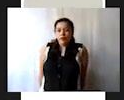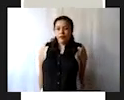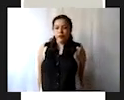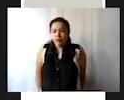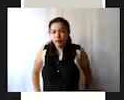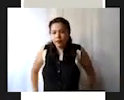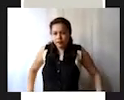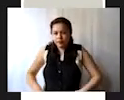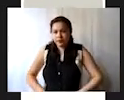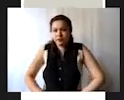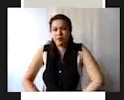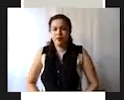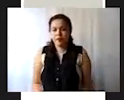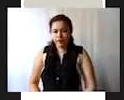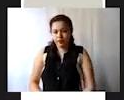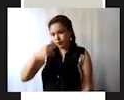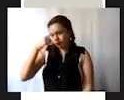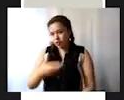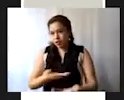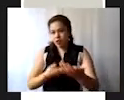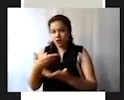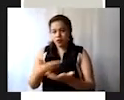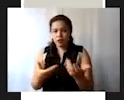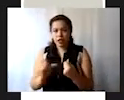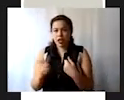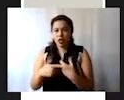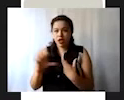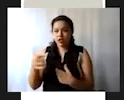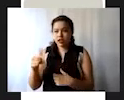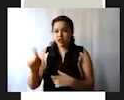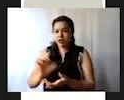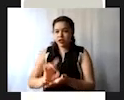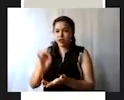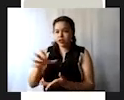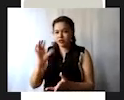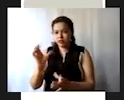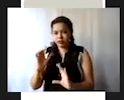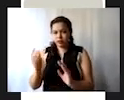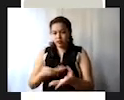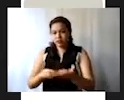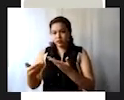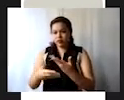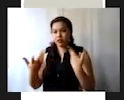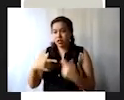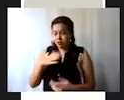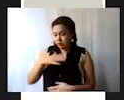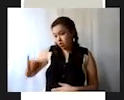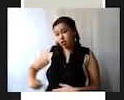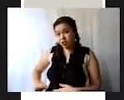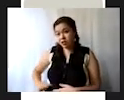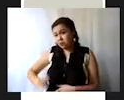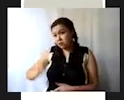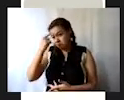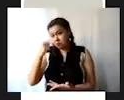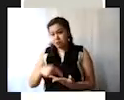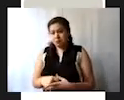para pues poder ir compartiendo. Compartieron algunas cosas en el chat ya que me parecen interesantes.